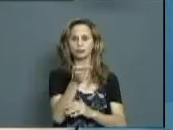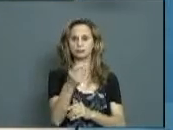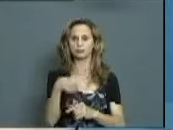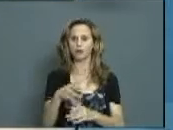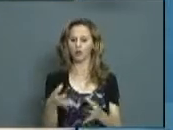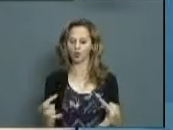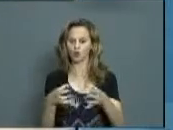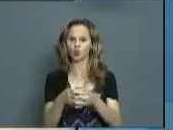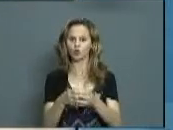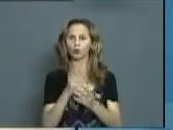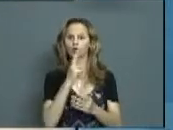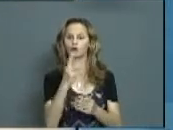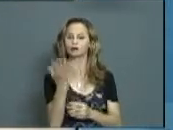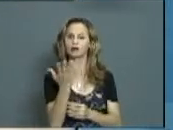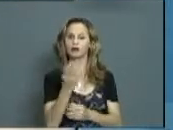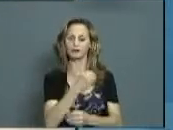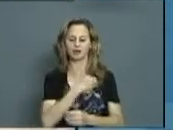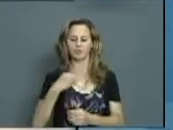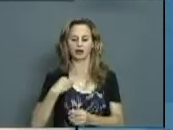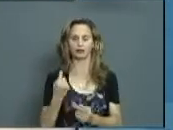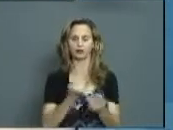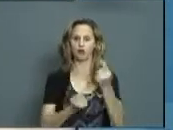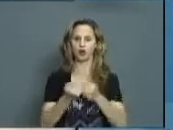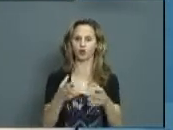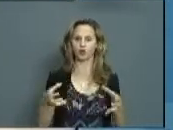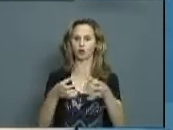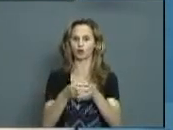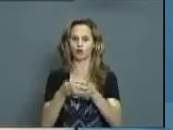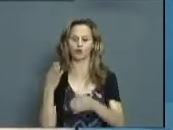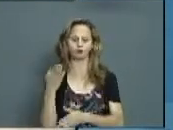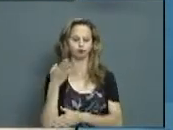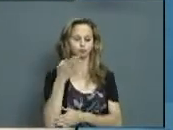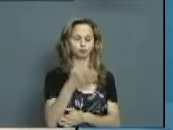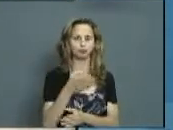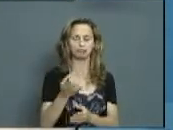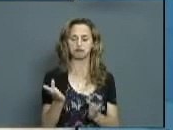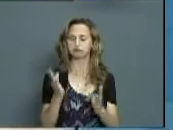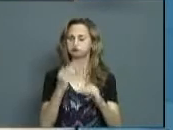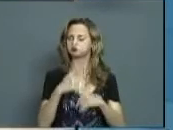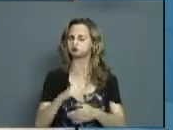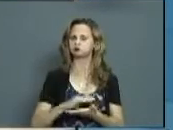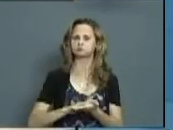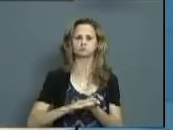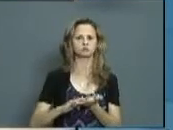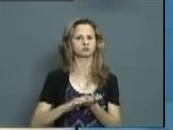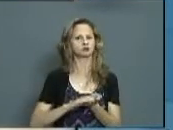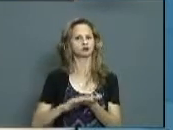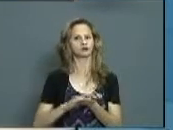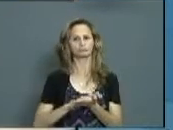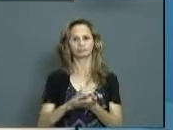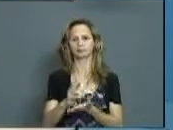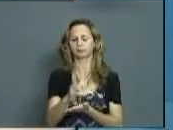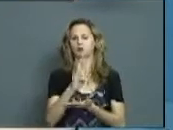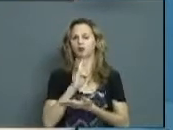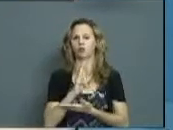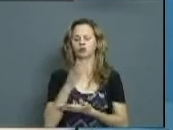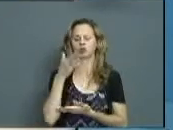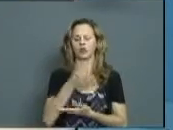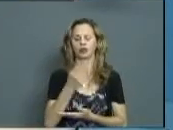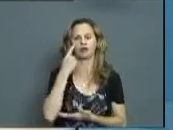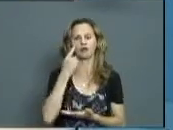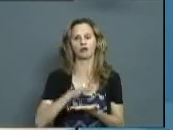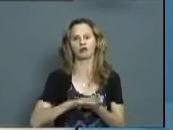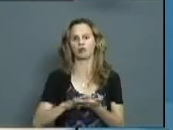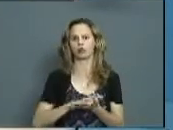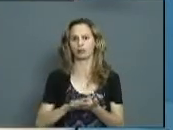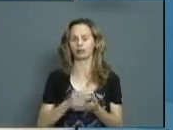un equipo de respuesta, también el médico, también el delegado, y hasta el momento no han recibido ningún tipo de respuesta. Sería bueno que